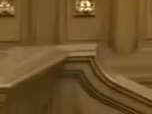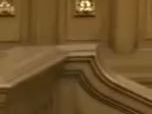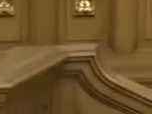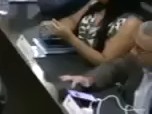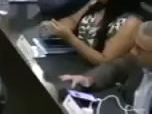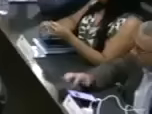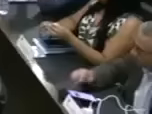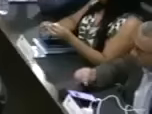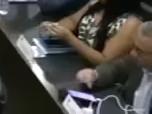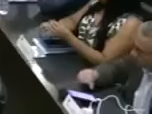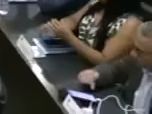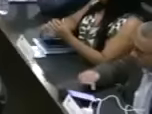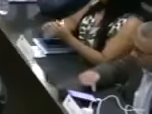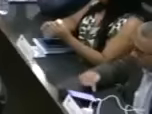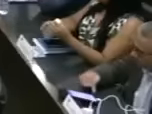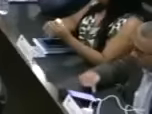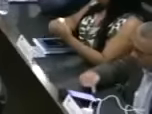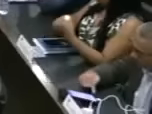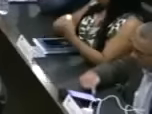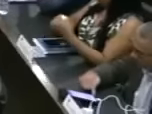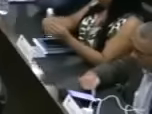Micrófono para el diputado, por favor.